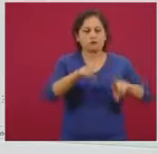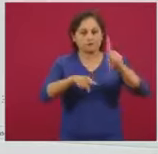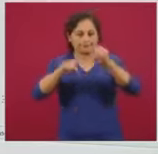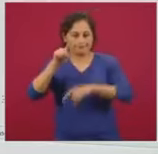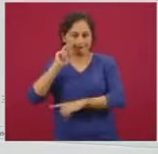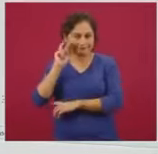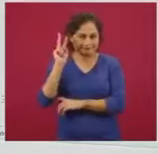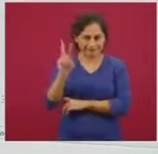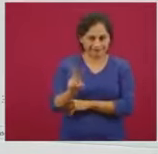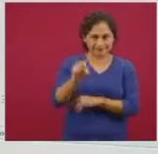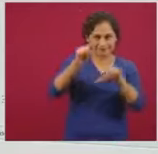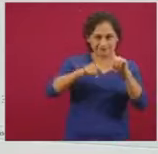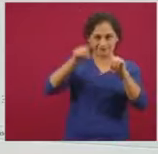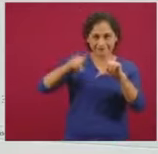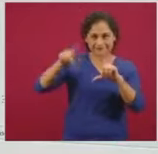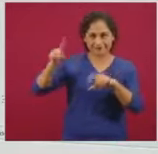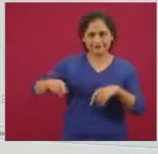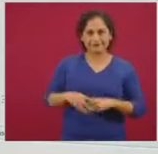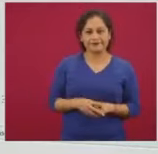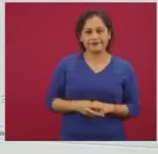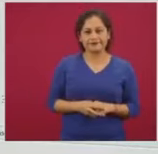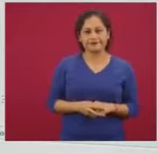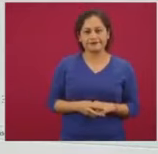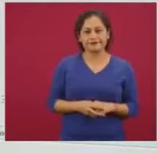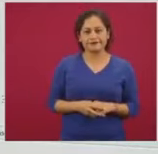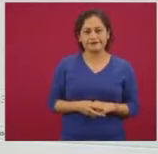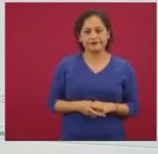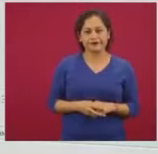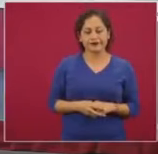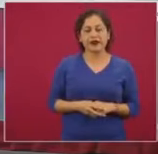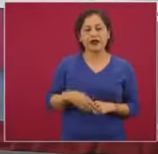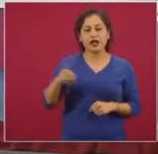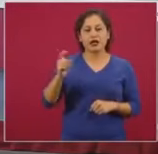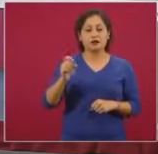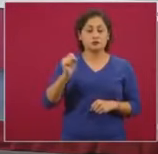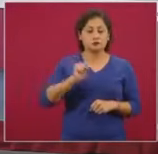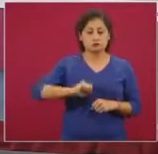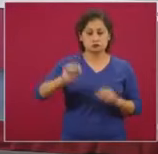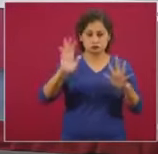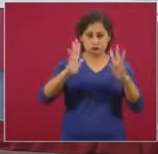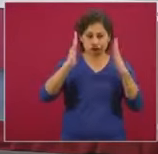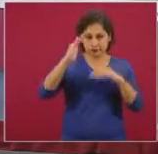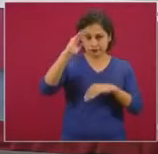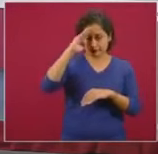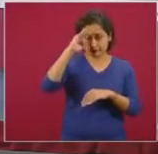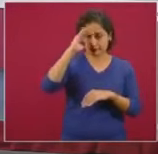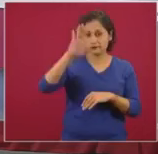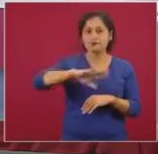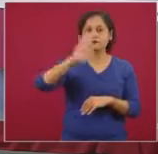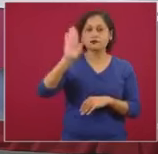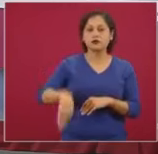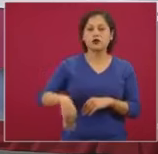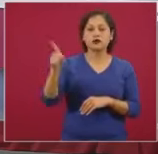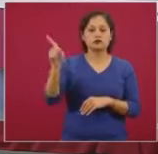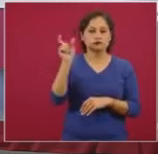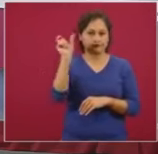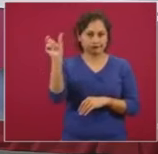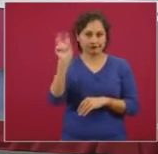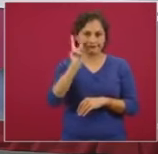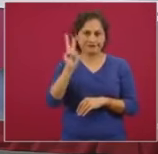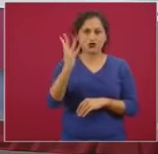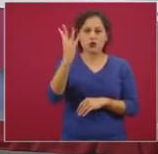el momento del exceso, que es este exceso. Realmente el exceso de mortalidad en Durango ha sido del 4%, aunque